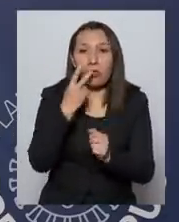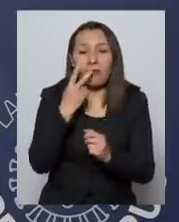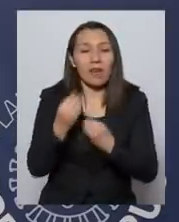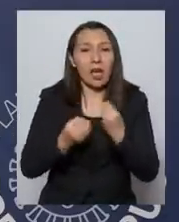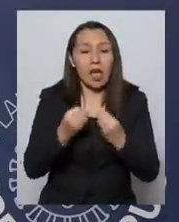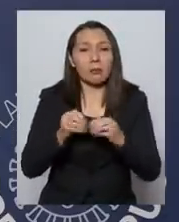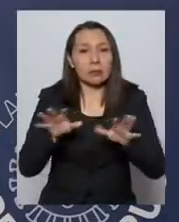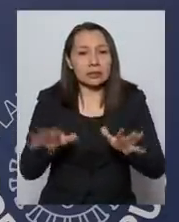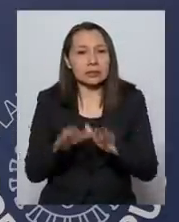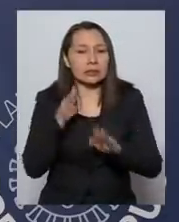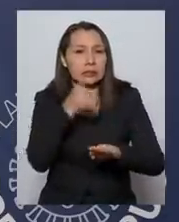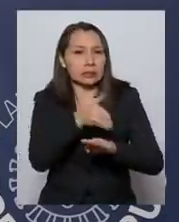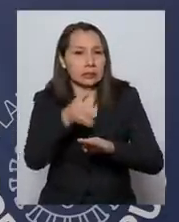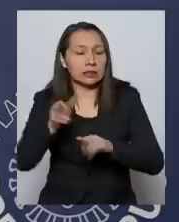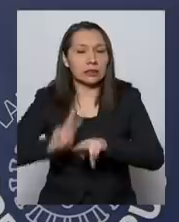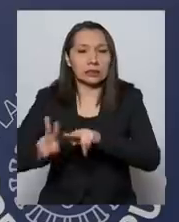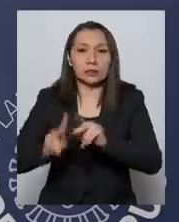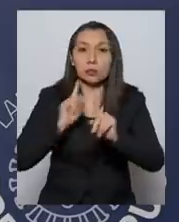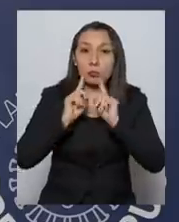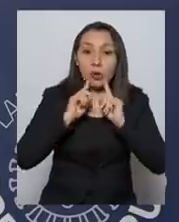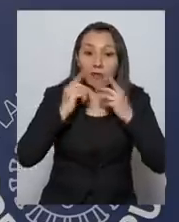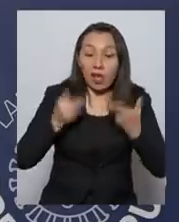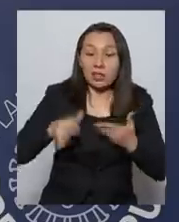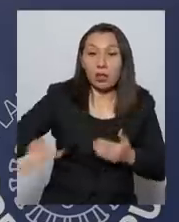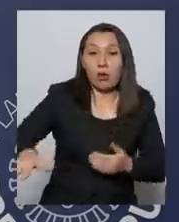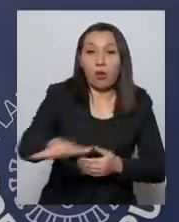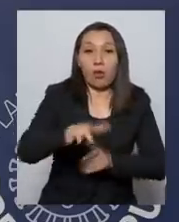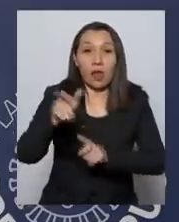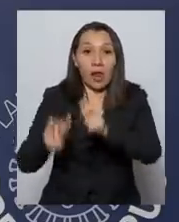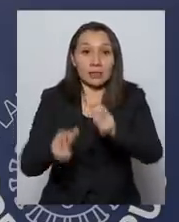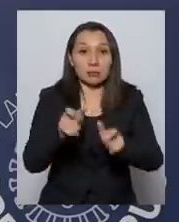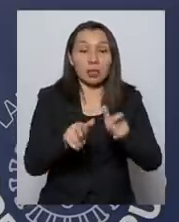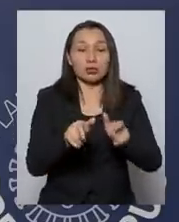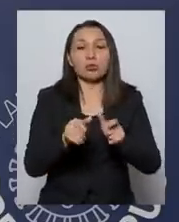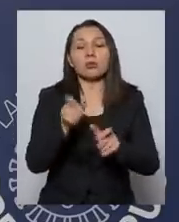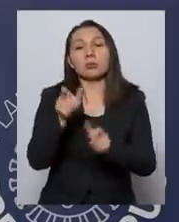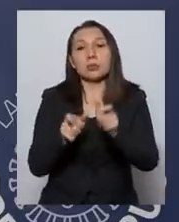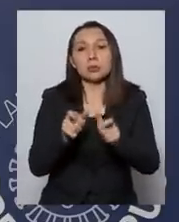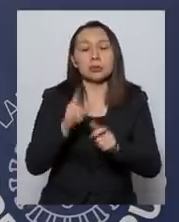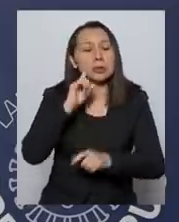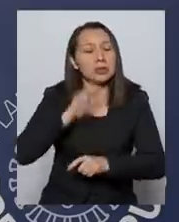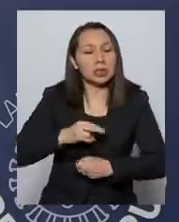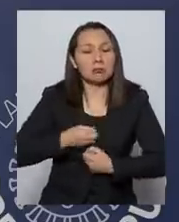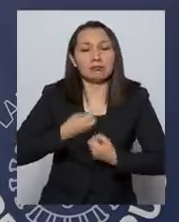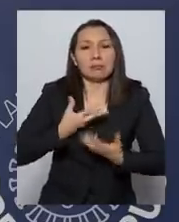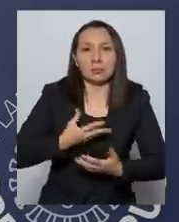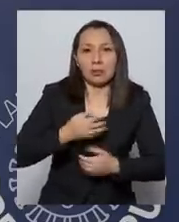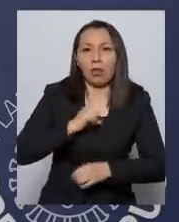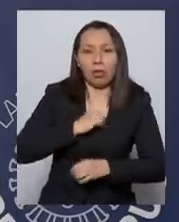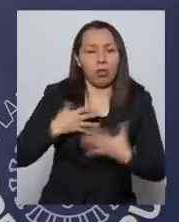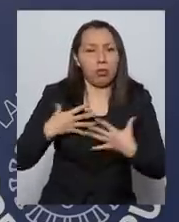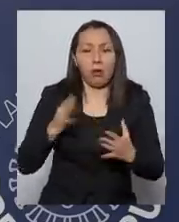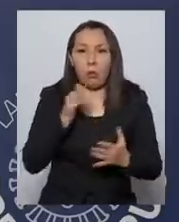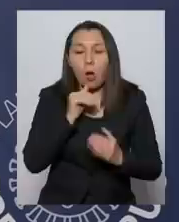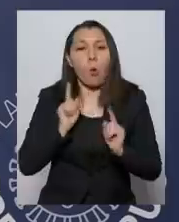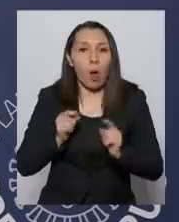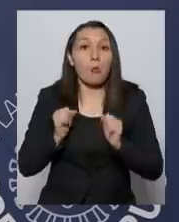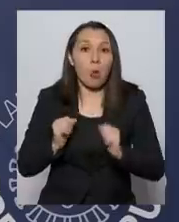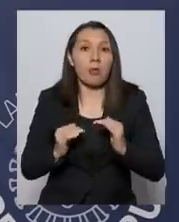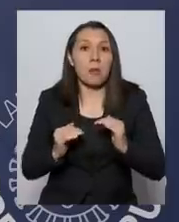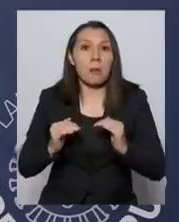la intensidad de testeos que estamos haciendo en esta población, pacientes asintomáticos, siga